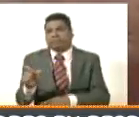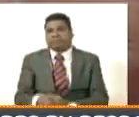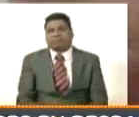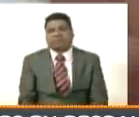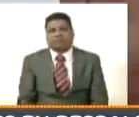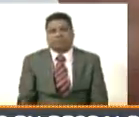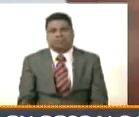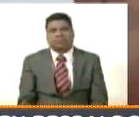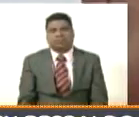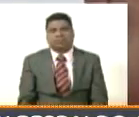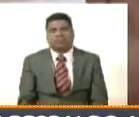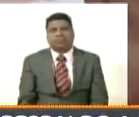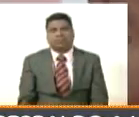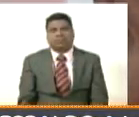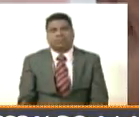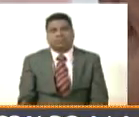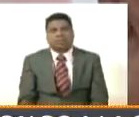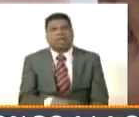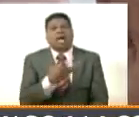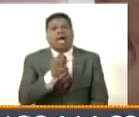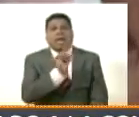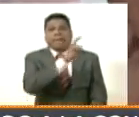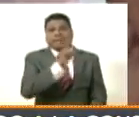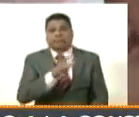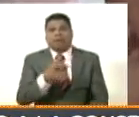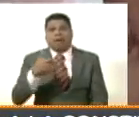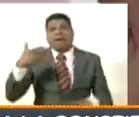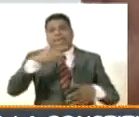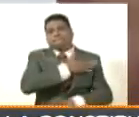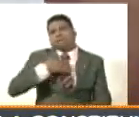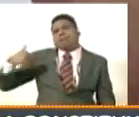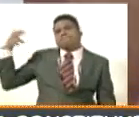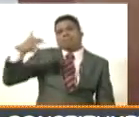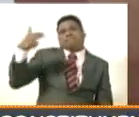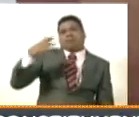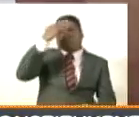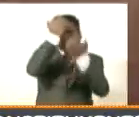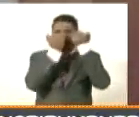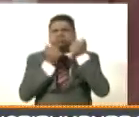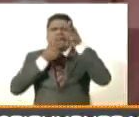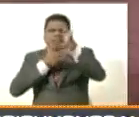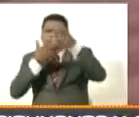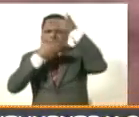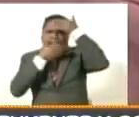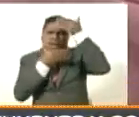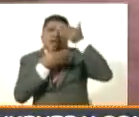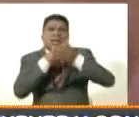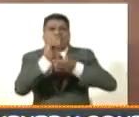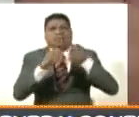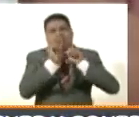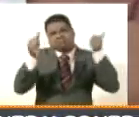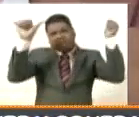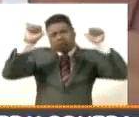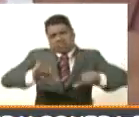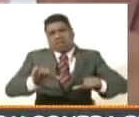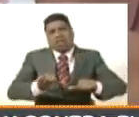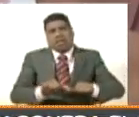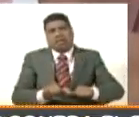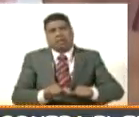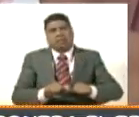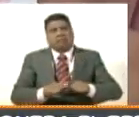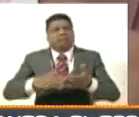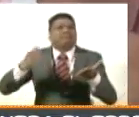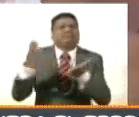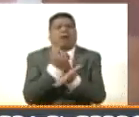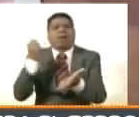sin embargo hasta allí llegaron estas bandas criminales, bandas terroristas, a hacer estos desastres como el saqueo de